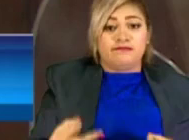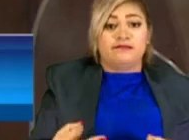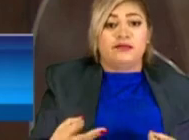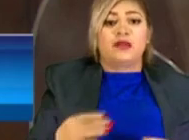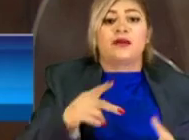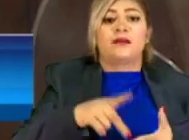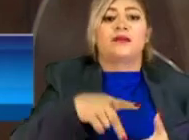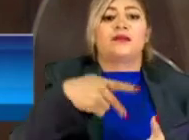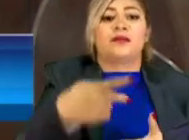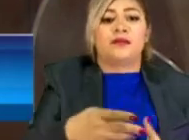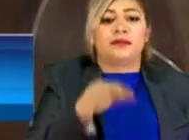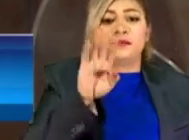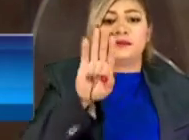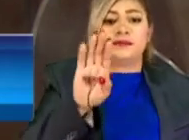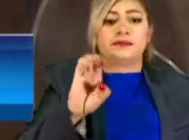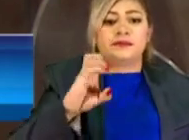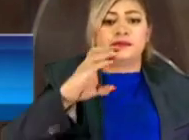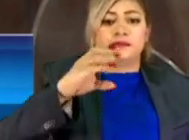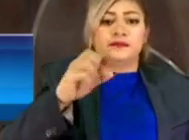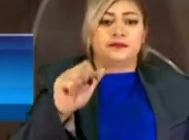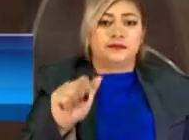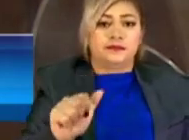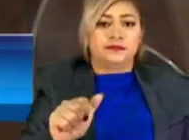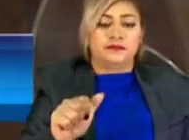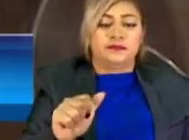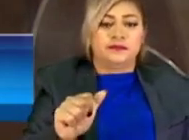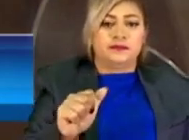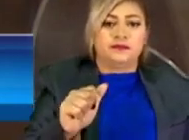programa de becas ha desembolsado